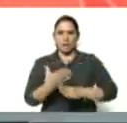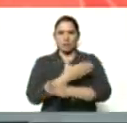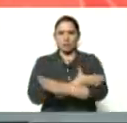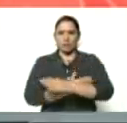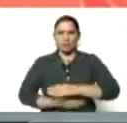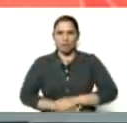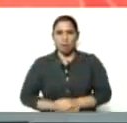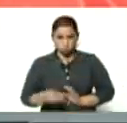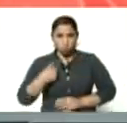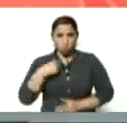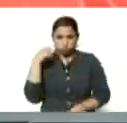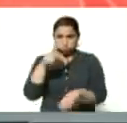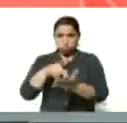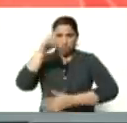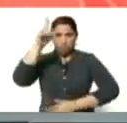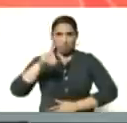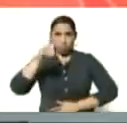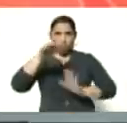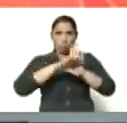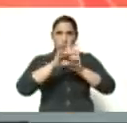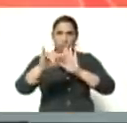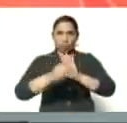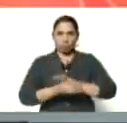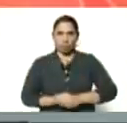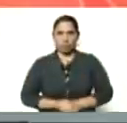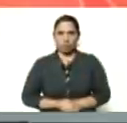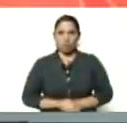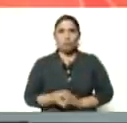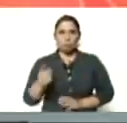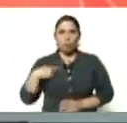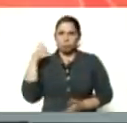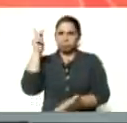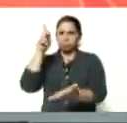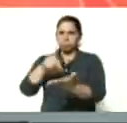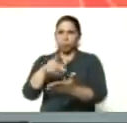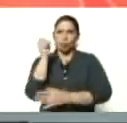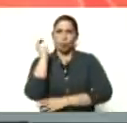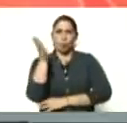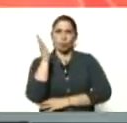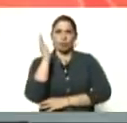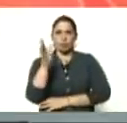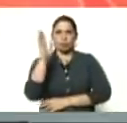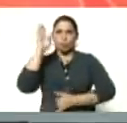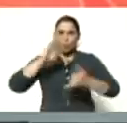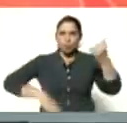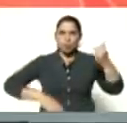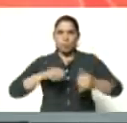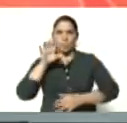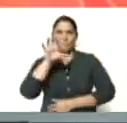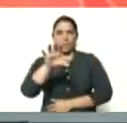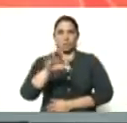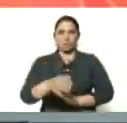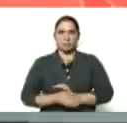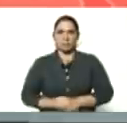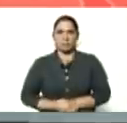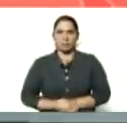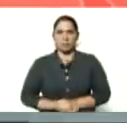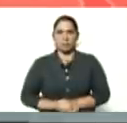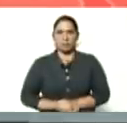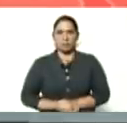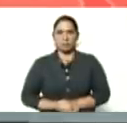Yo fui diputado, fui constituyente, fui diputado al Congreso último de la República, viejo Congreso de la Cuarta